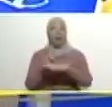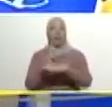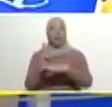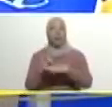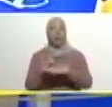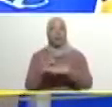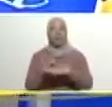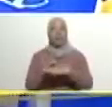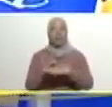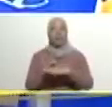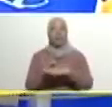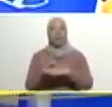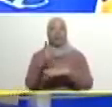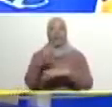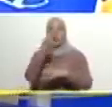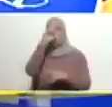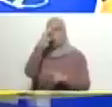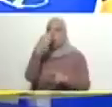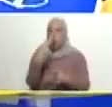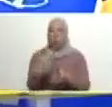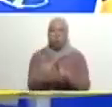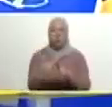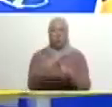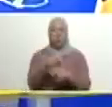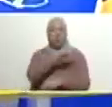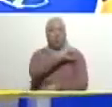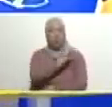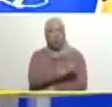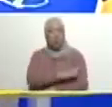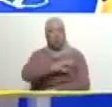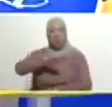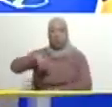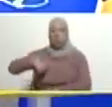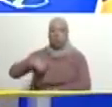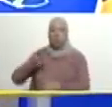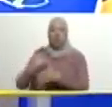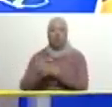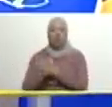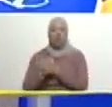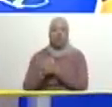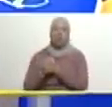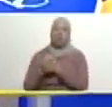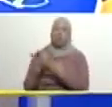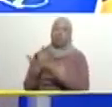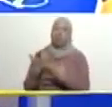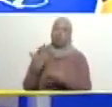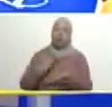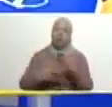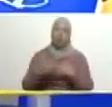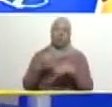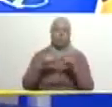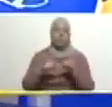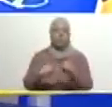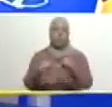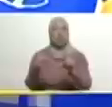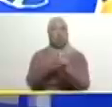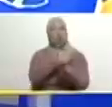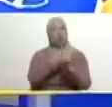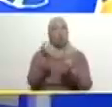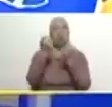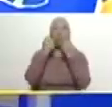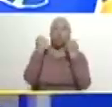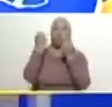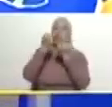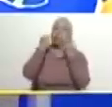Es una señal de honor de nuestra fortaleza, nuestra amistad y de la solidaridad que hemos mantenido en las luchas durante